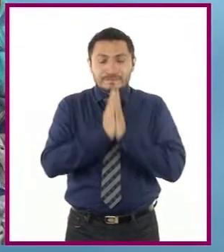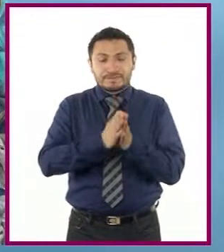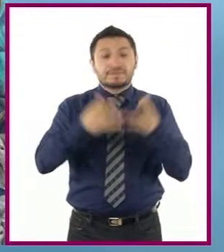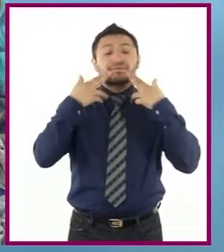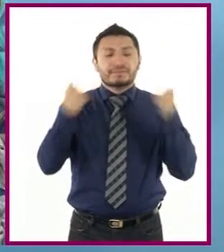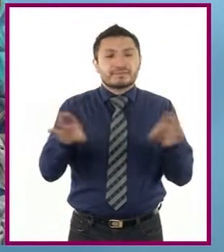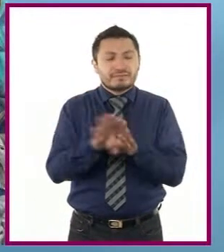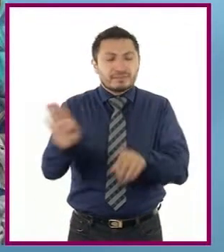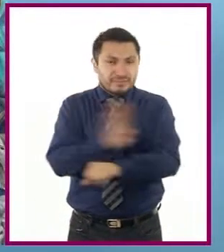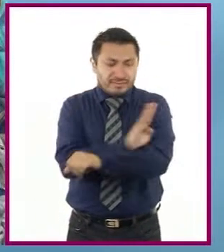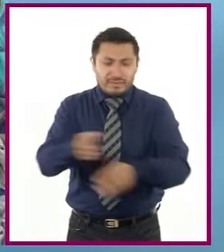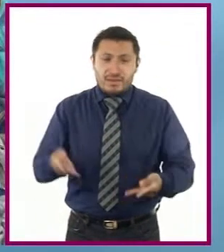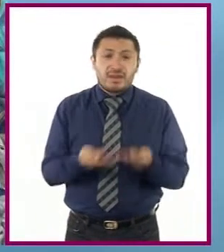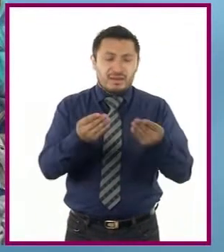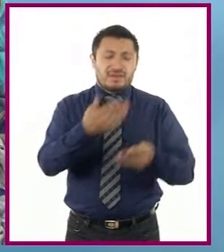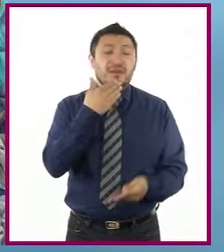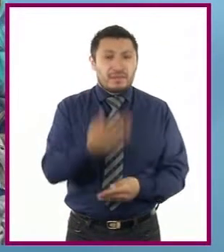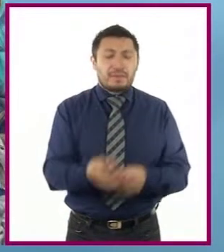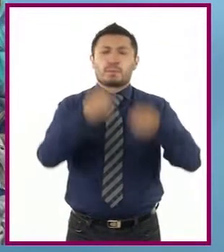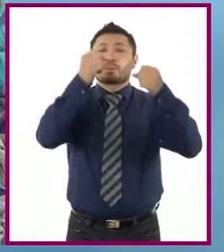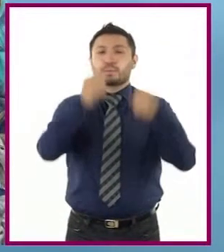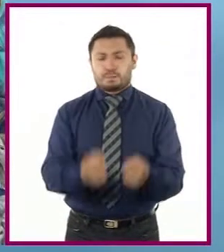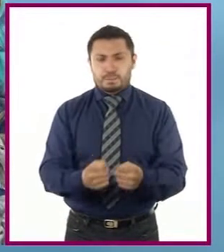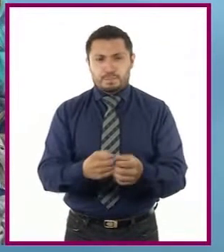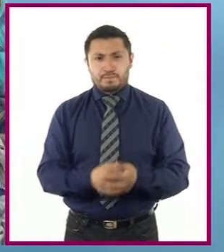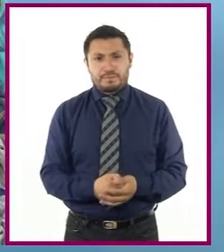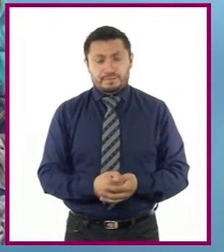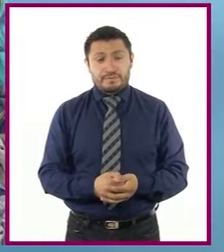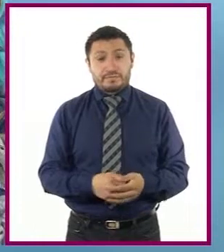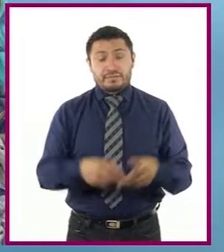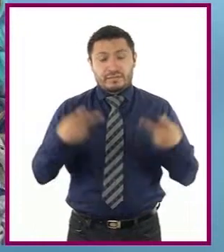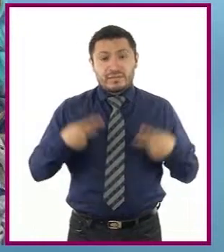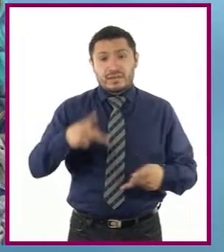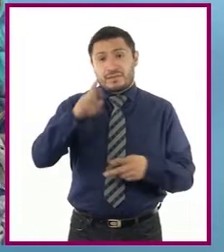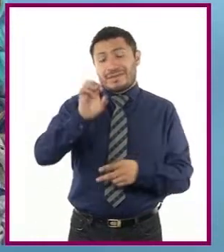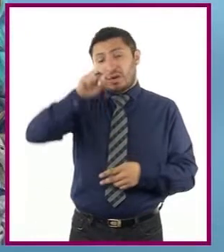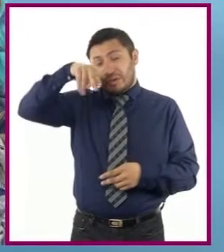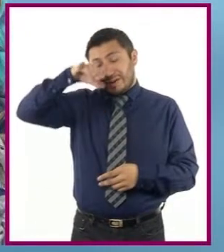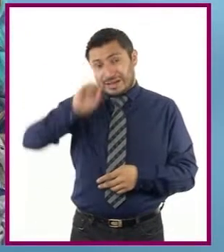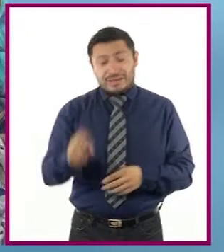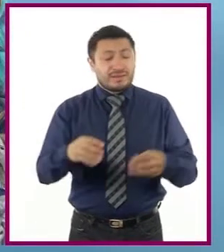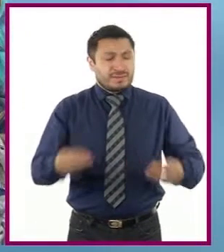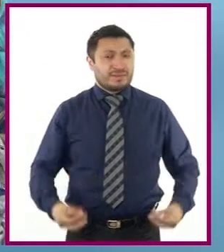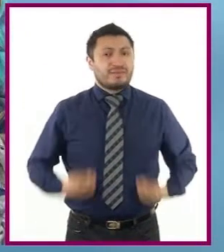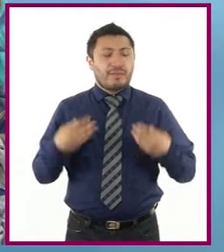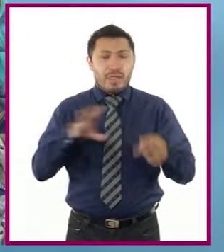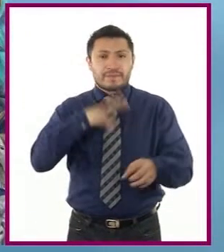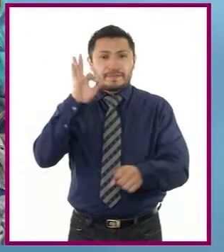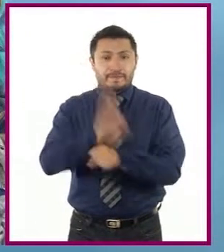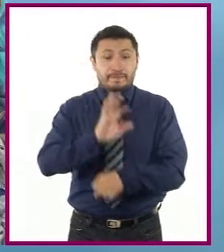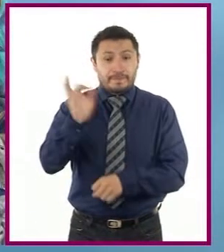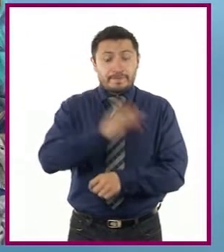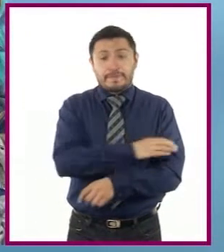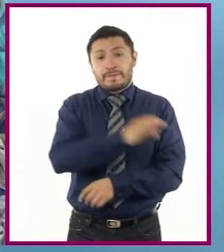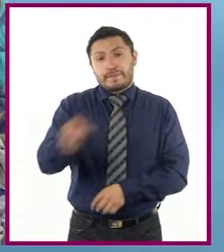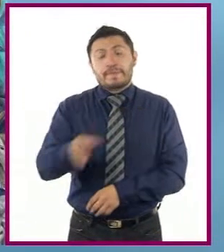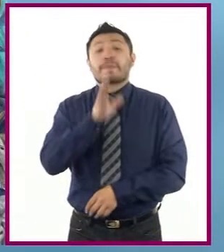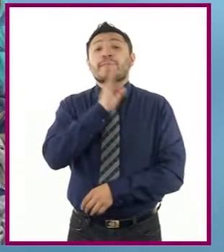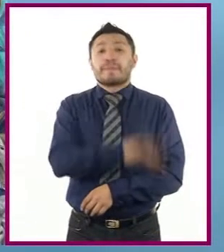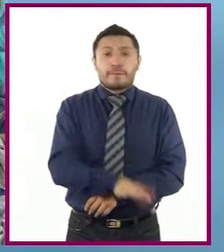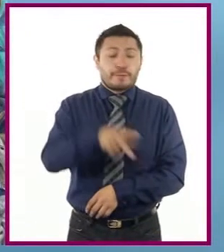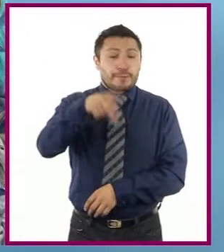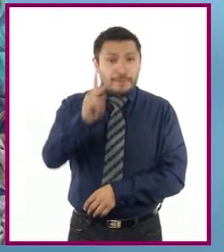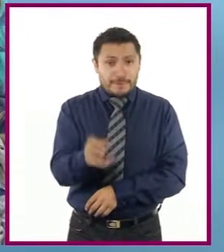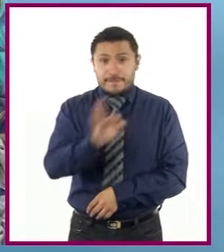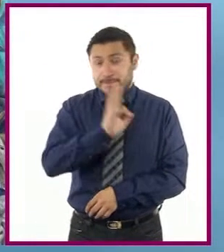una ventaja apetecible: seguridad. Los peones residentes contaban con protección si las cosechas fallaban, pero, si